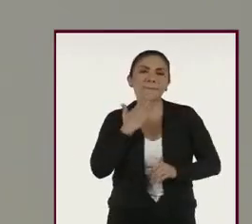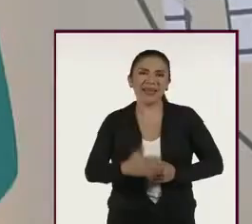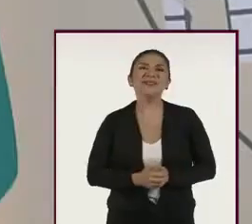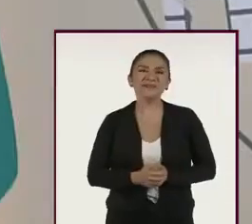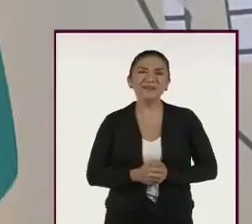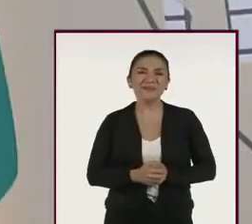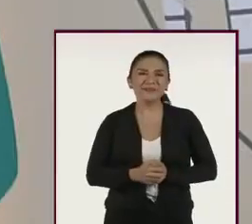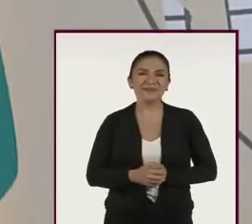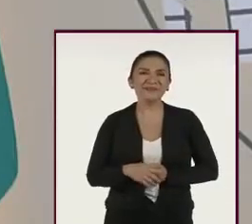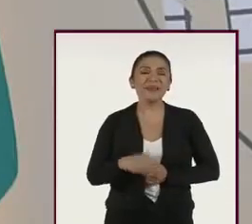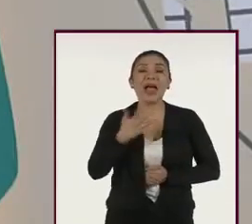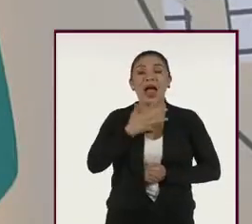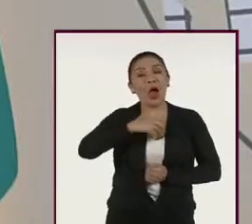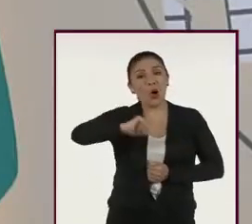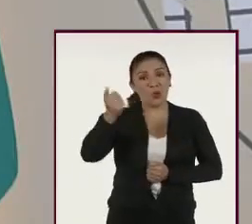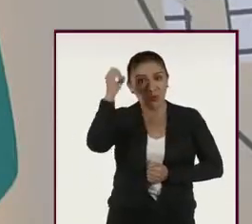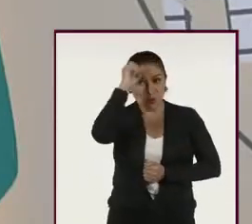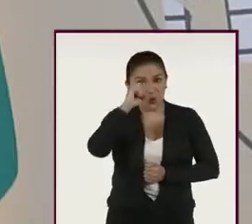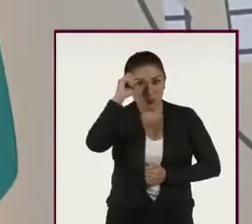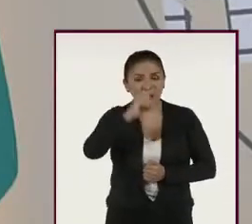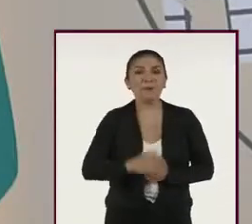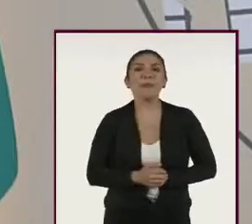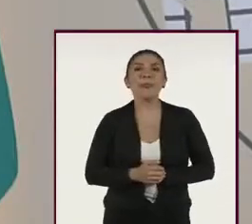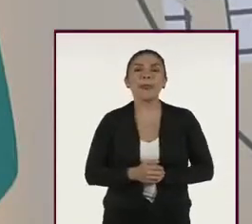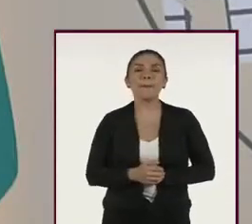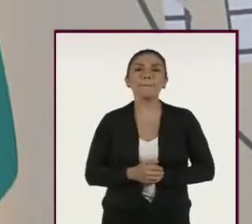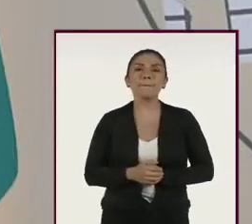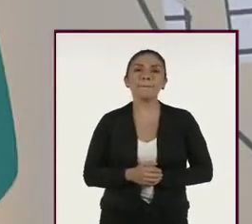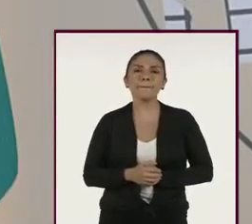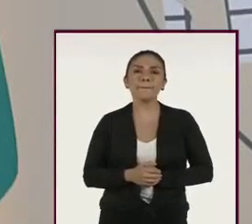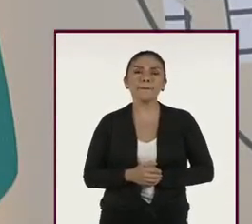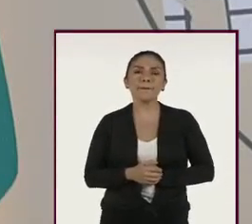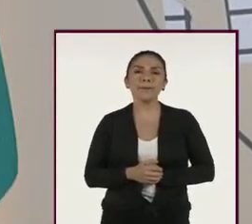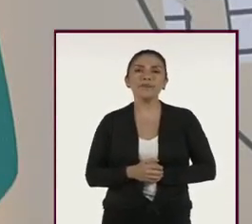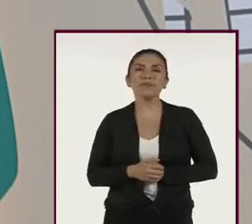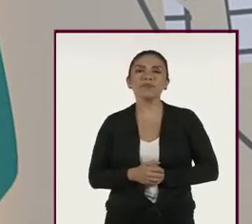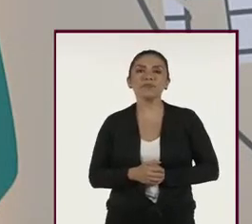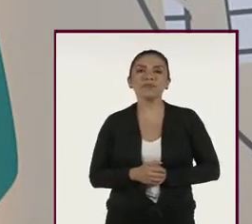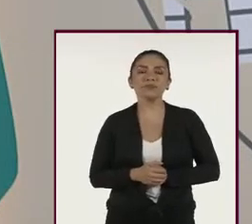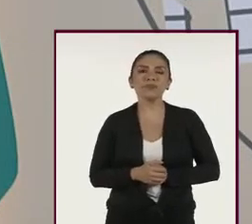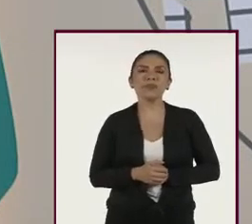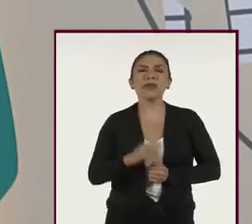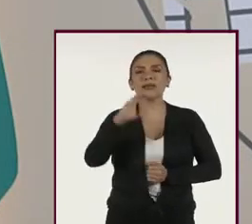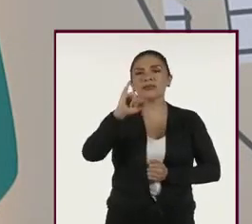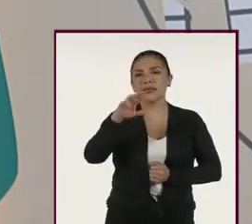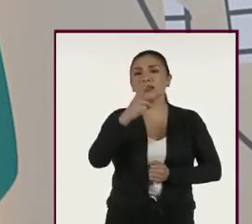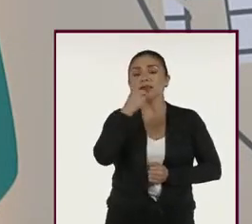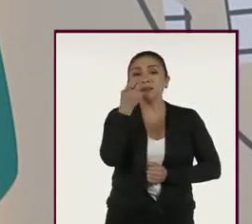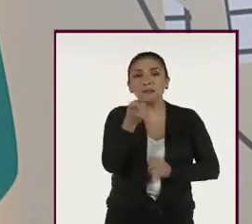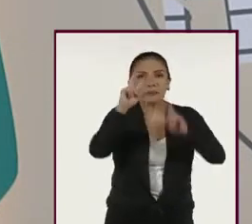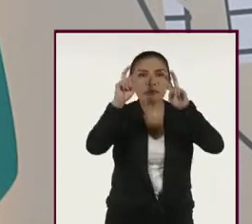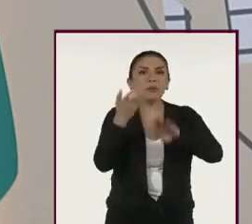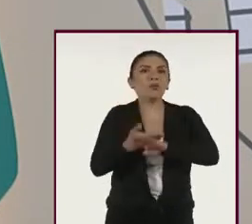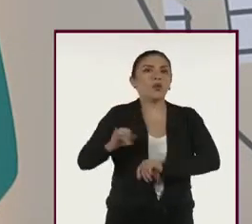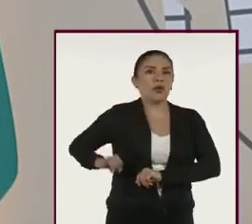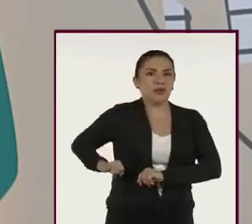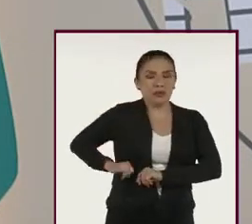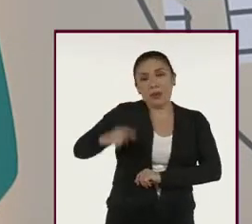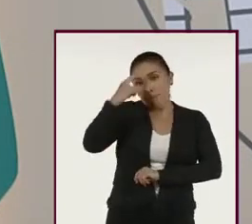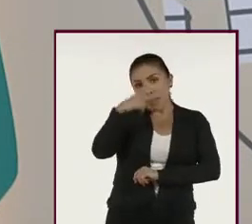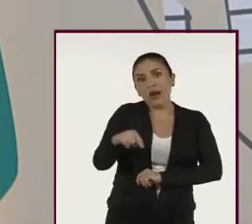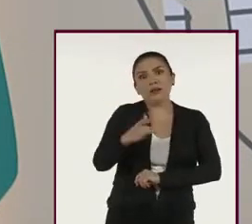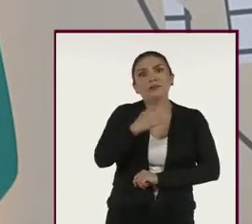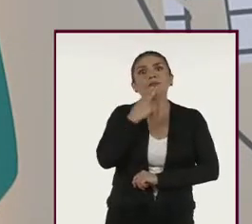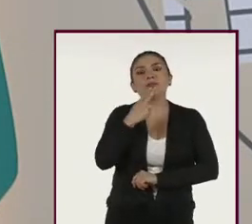gracias, doctora. Tengo 3 comentarios más y, bueno, algunas otras preguntas que después le vamos a compartir. Sil Morales, tema interesante, que no solo sirve para